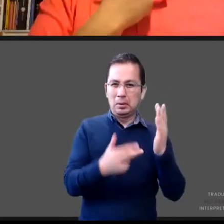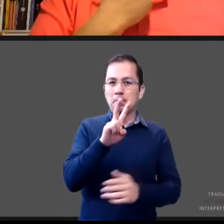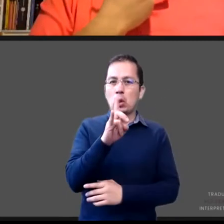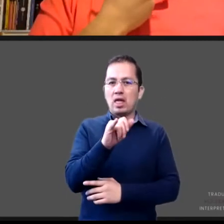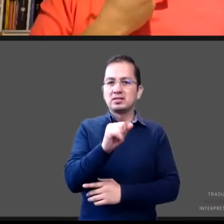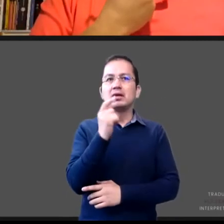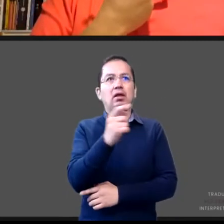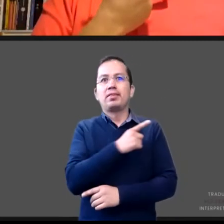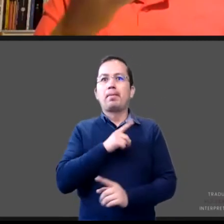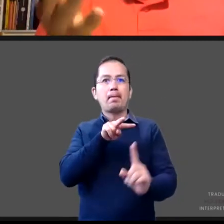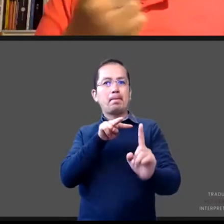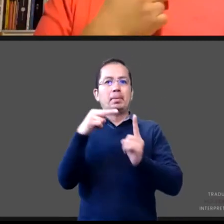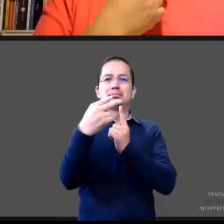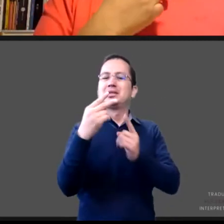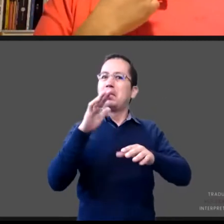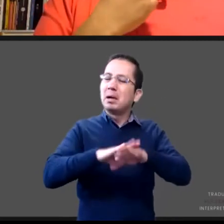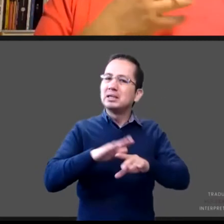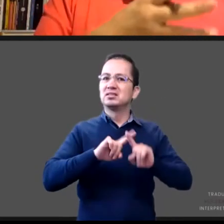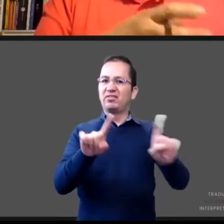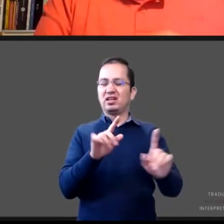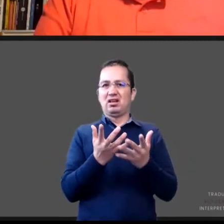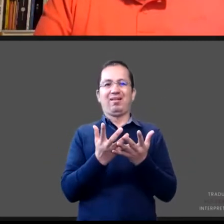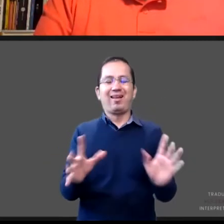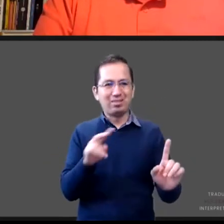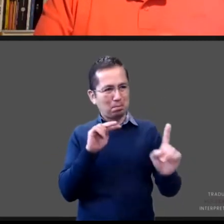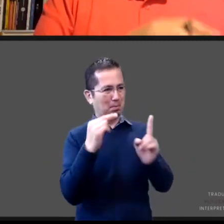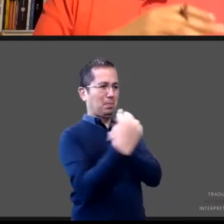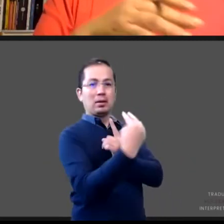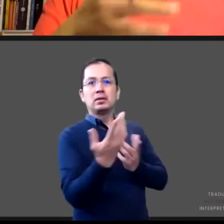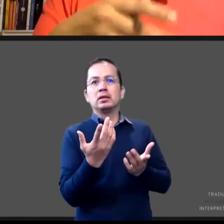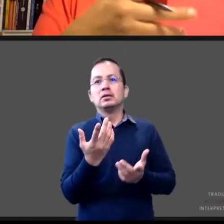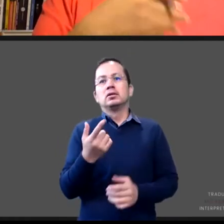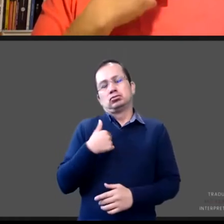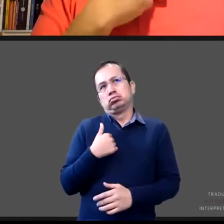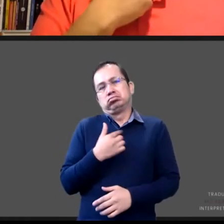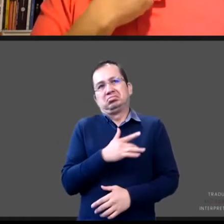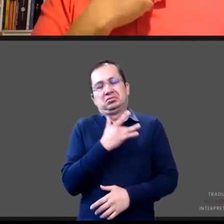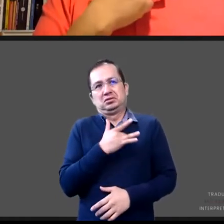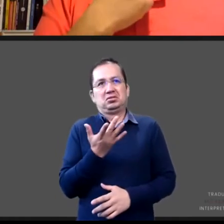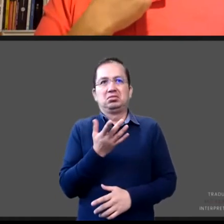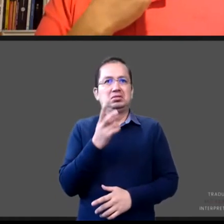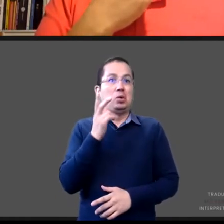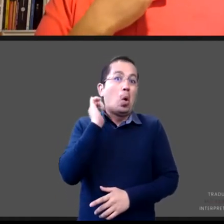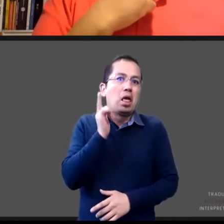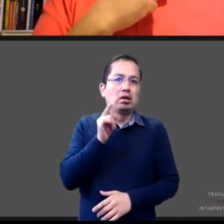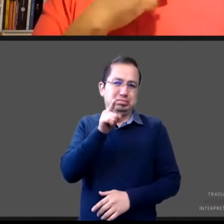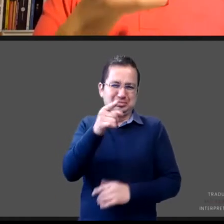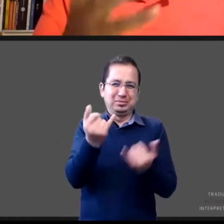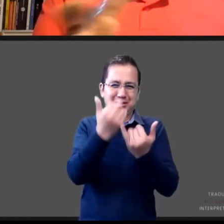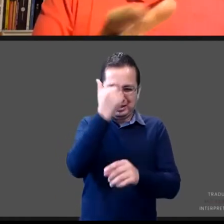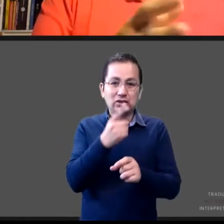confianza en que este proyecto del que hablabas tú al principio, de educación inicial, pueda servir para los fines de